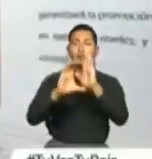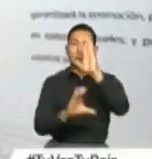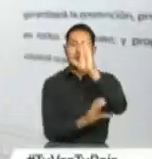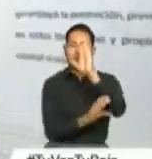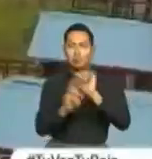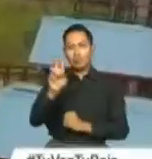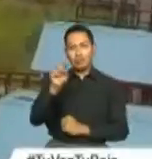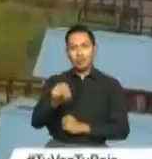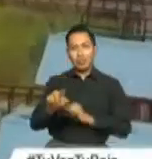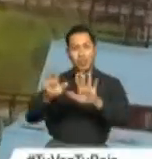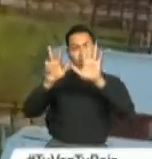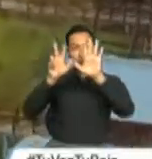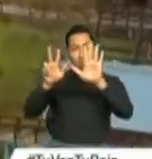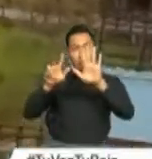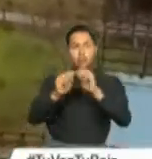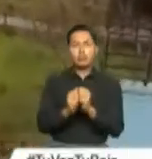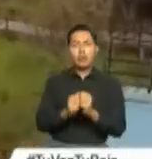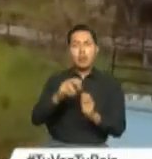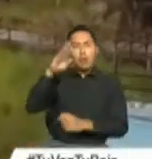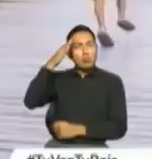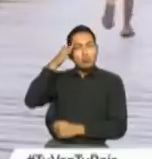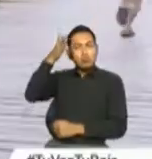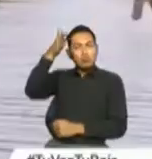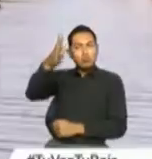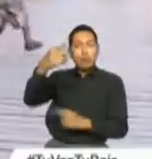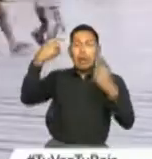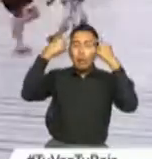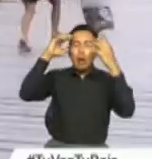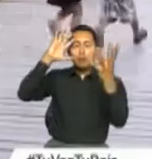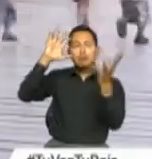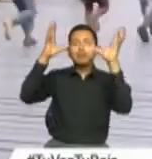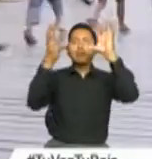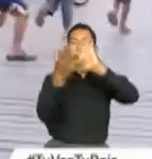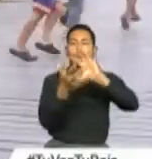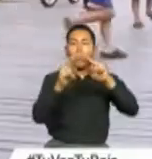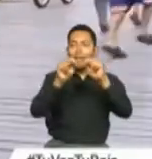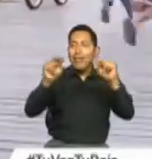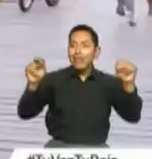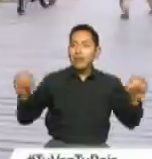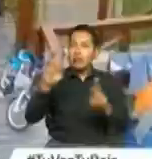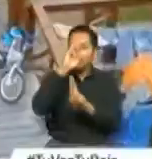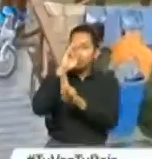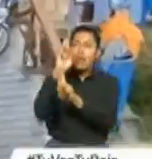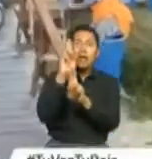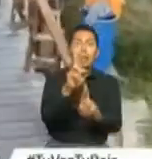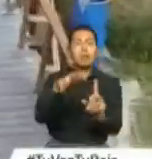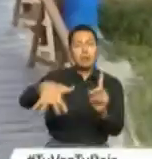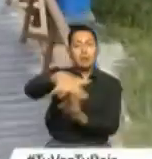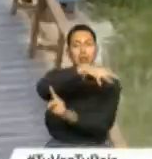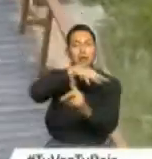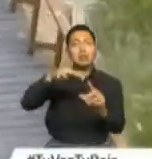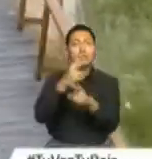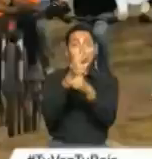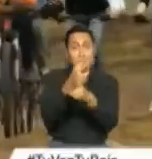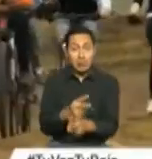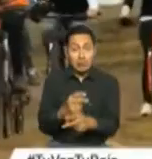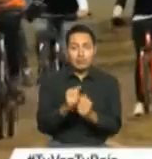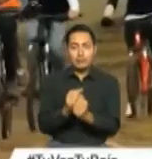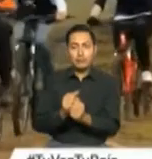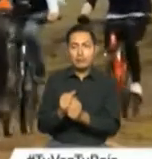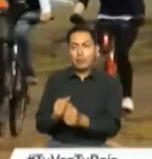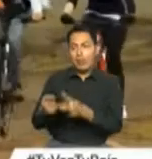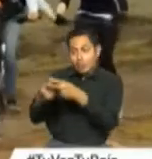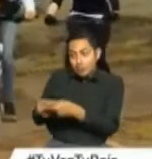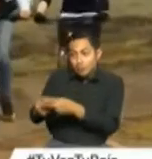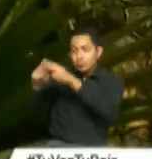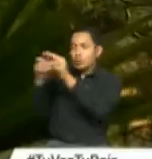que consolidó un cambio de visión e incorporó varios conceptos y principios ambientales. Sin embargo, a 9 años de su